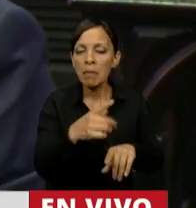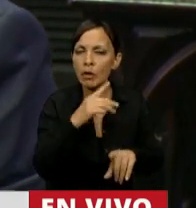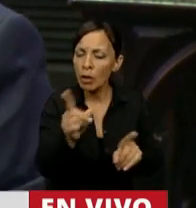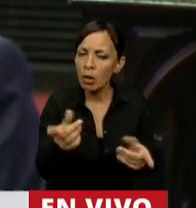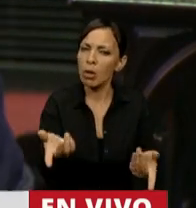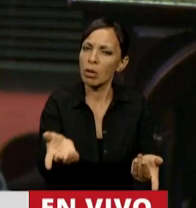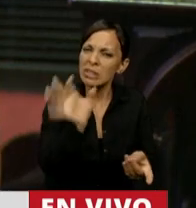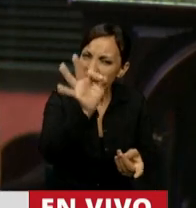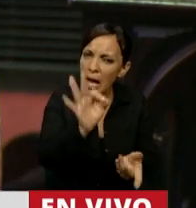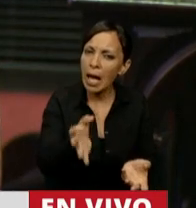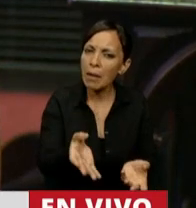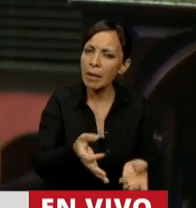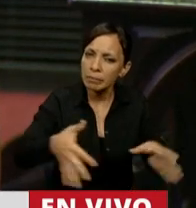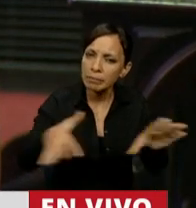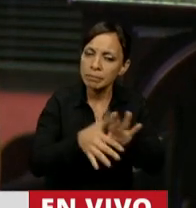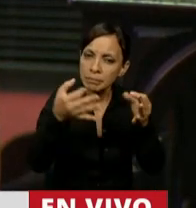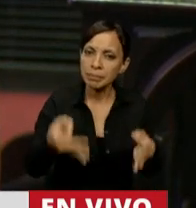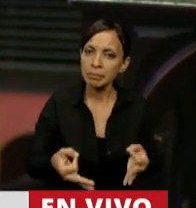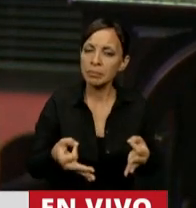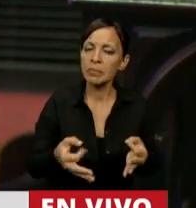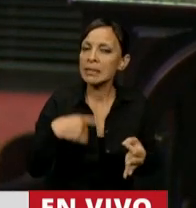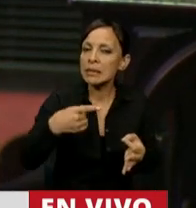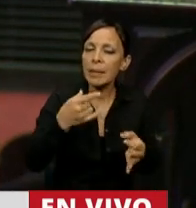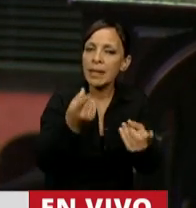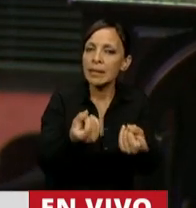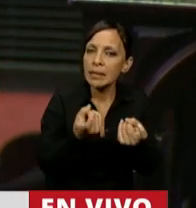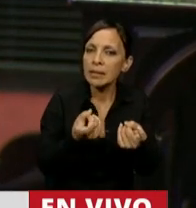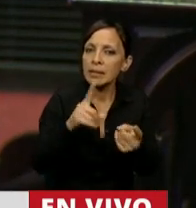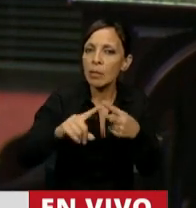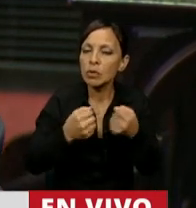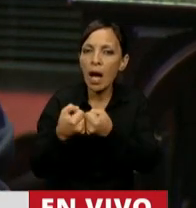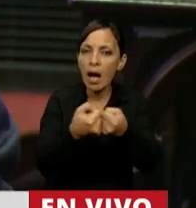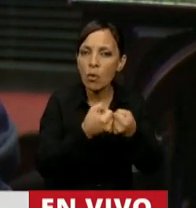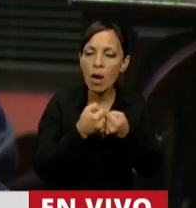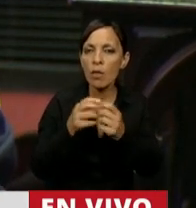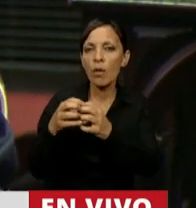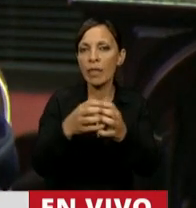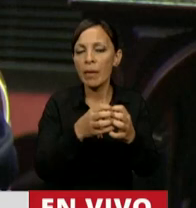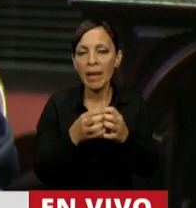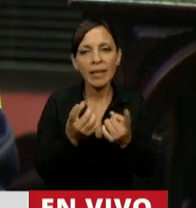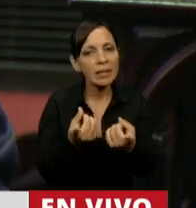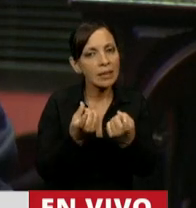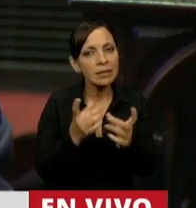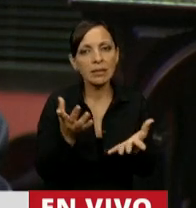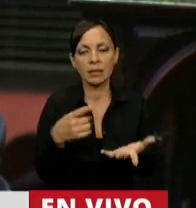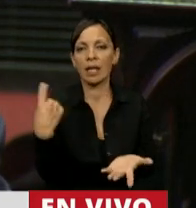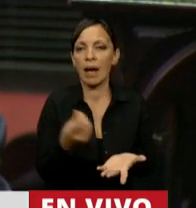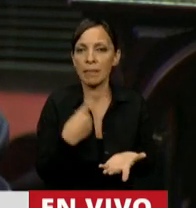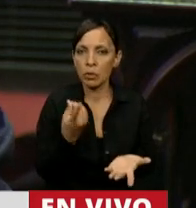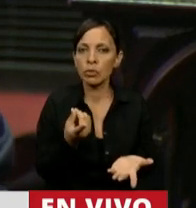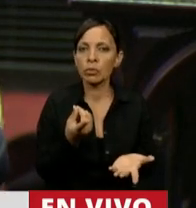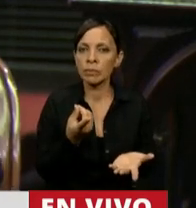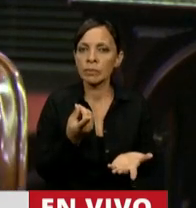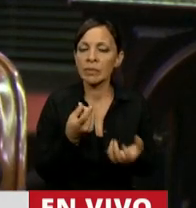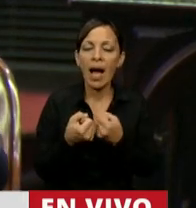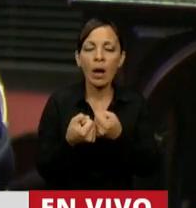nombre. Se requiere siempre, en este tipo de acuerdos y de debates que podemos tener,